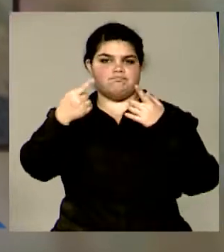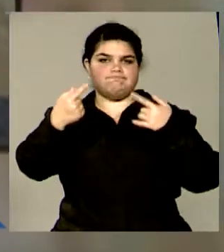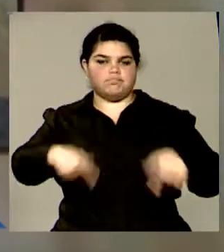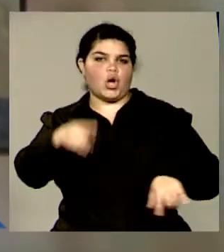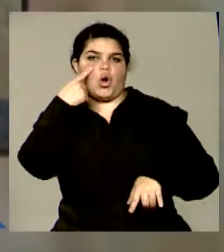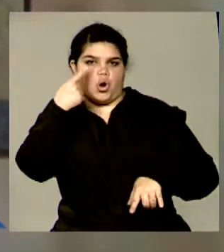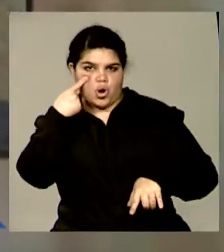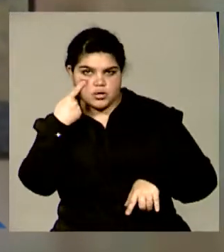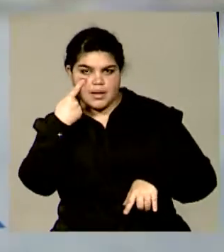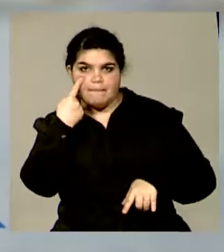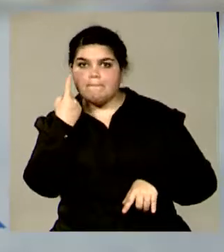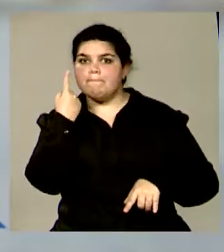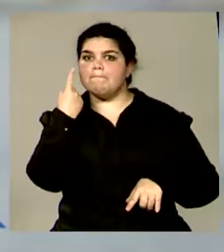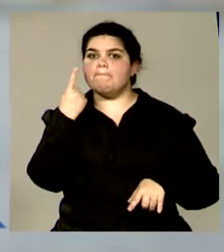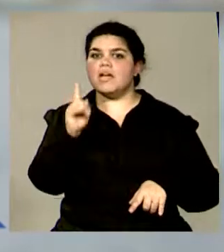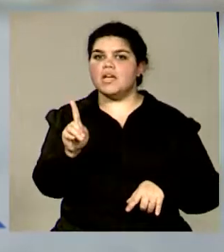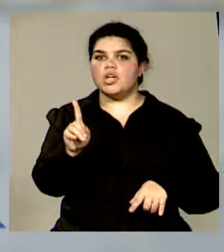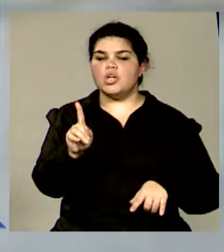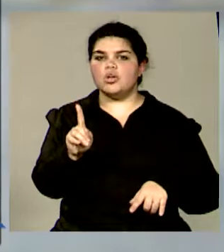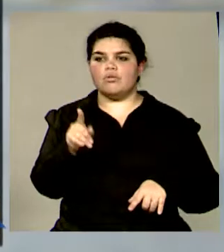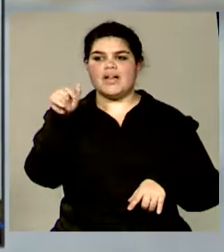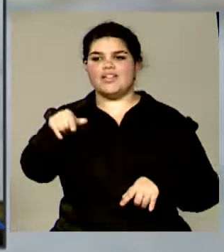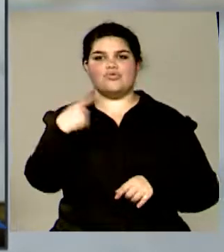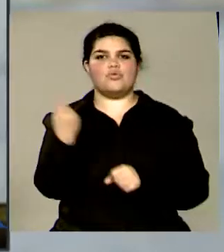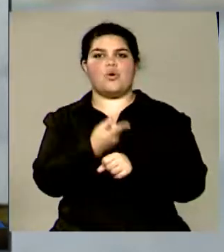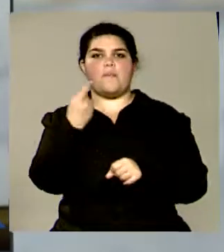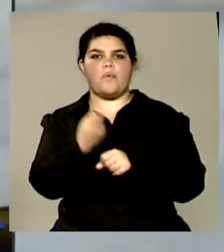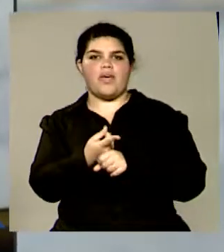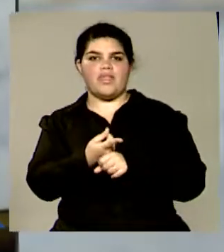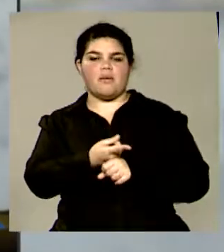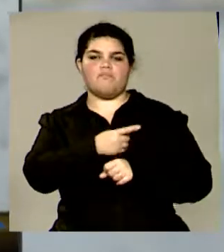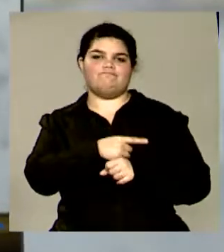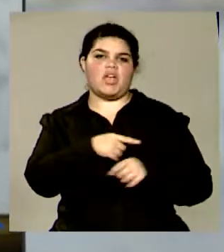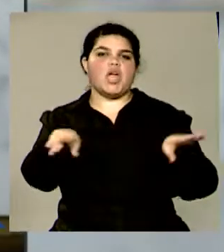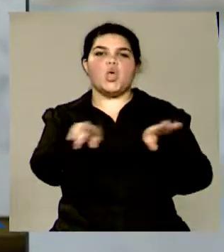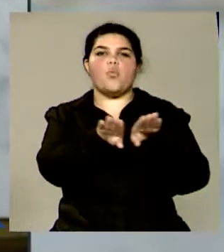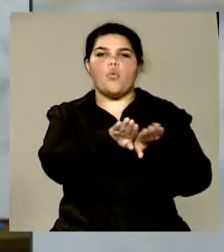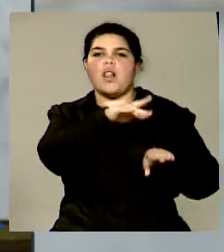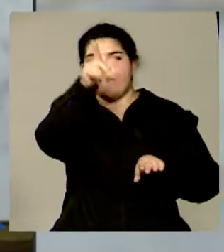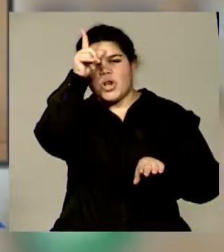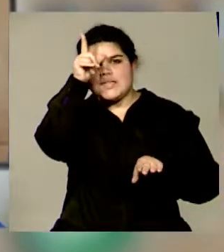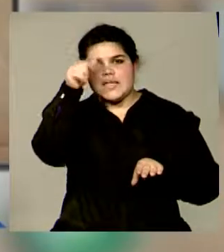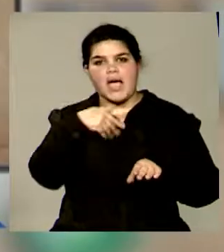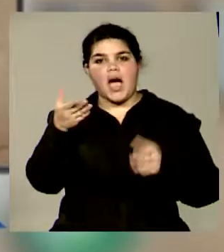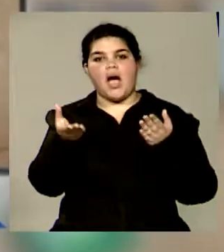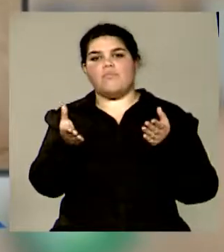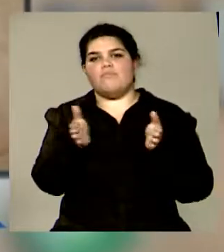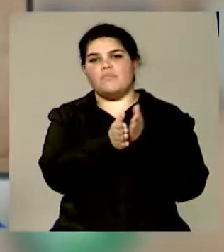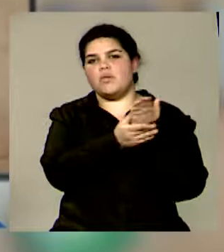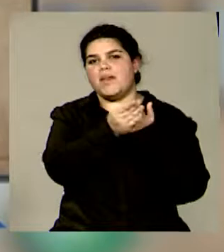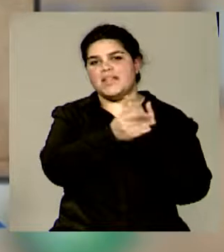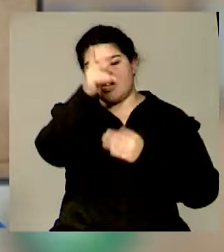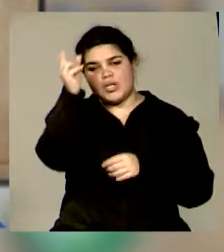que también lo que no tienen es el poder policial para poder avanzar y colaborar con el Ministerio de